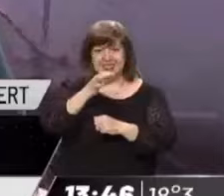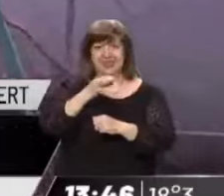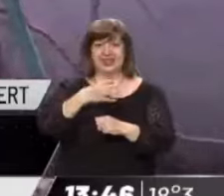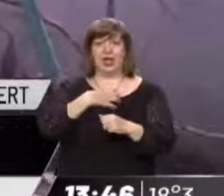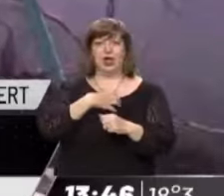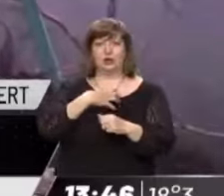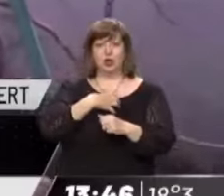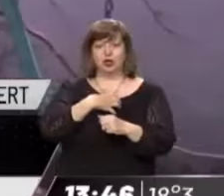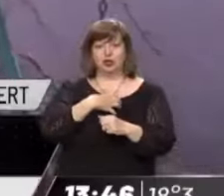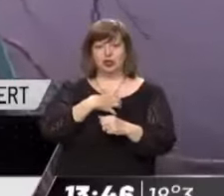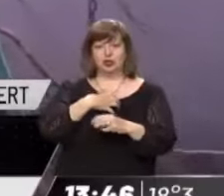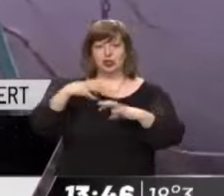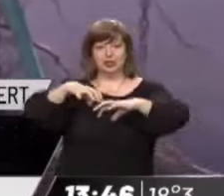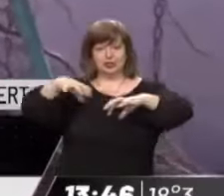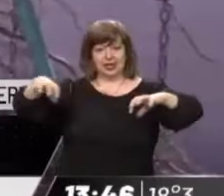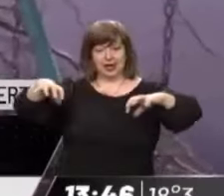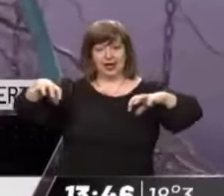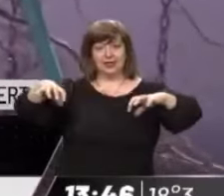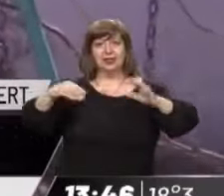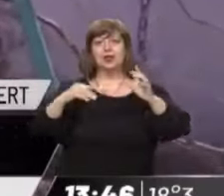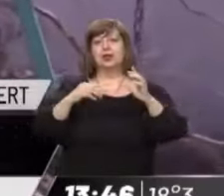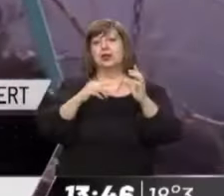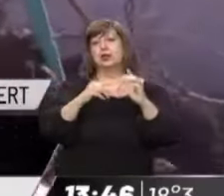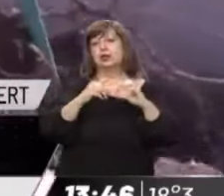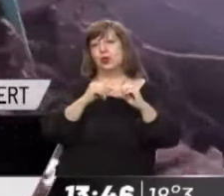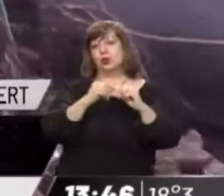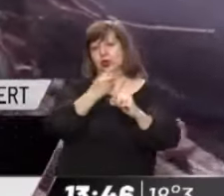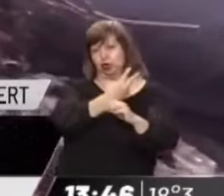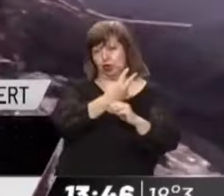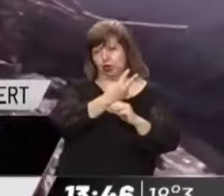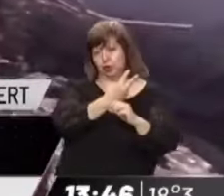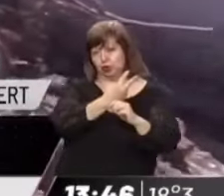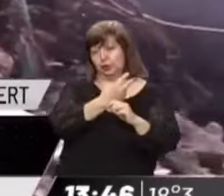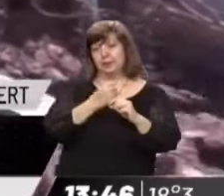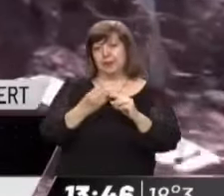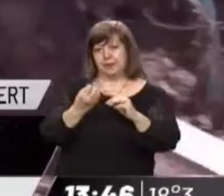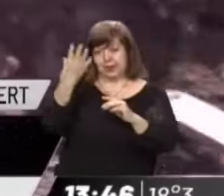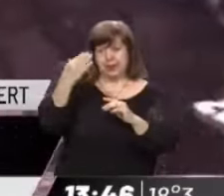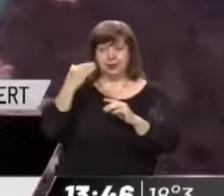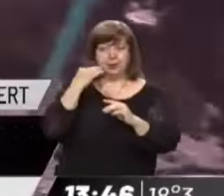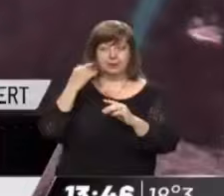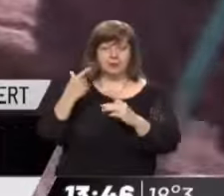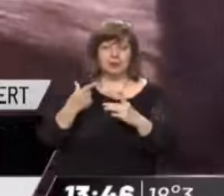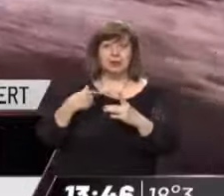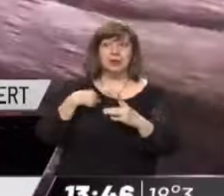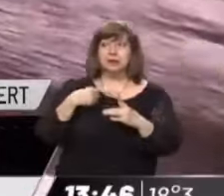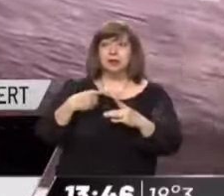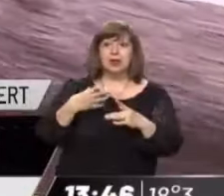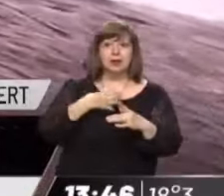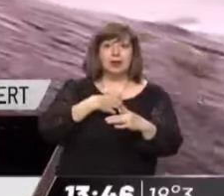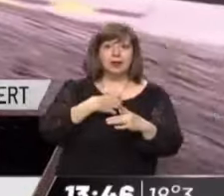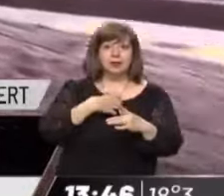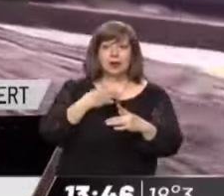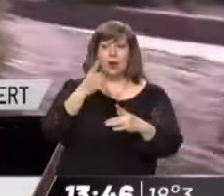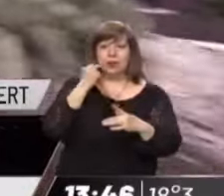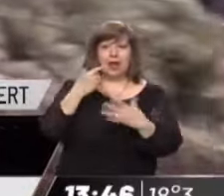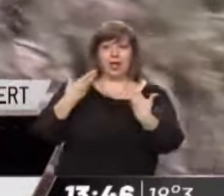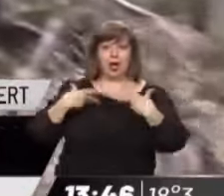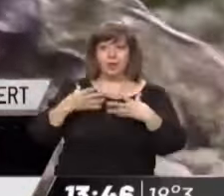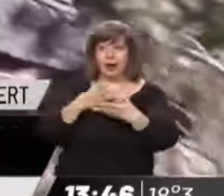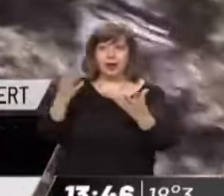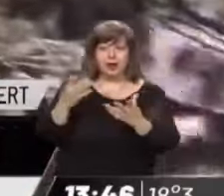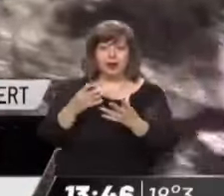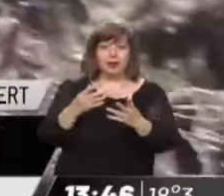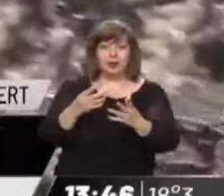alumnos divididos en dos salas y en dos turnos eh Y sí si esto Hubiese pasado en época de clase en un día normal